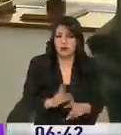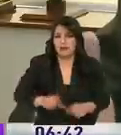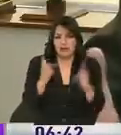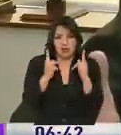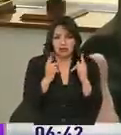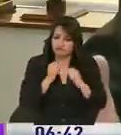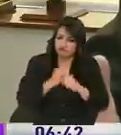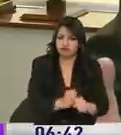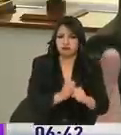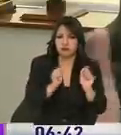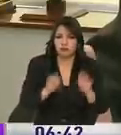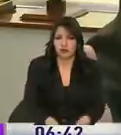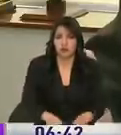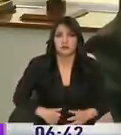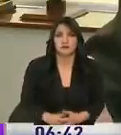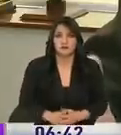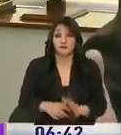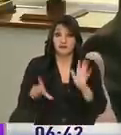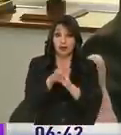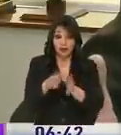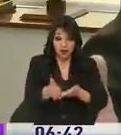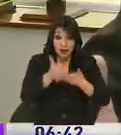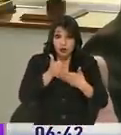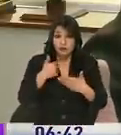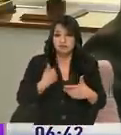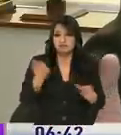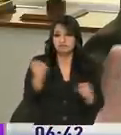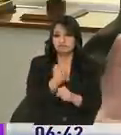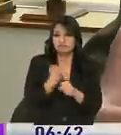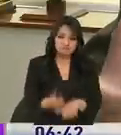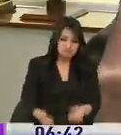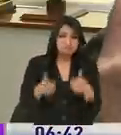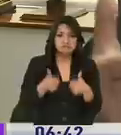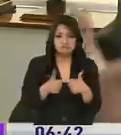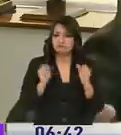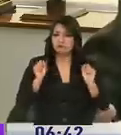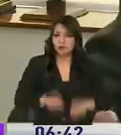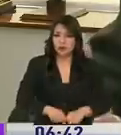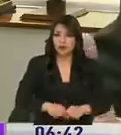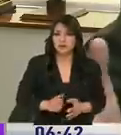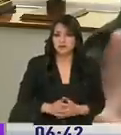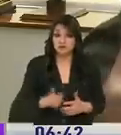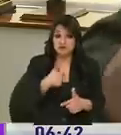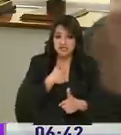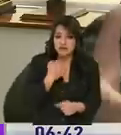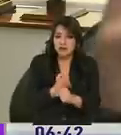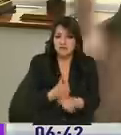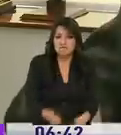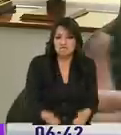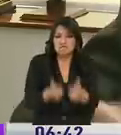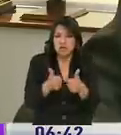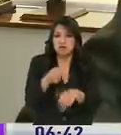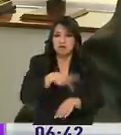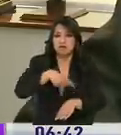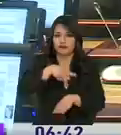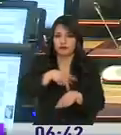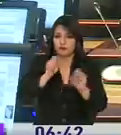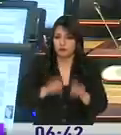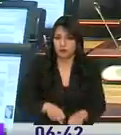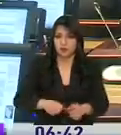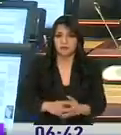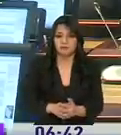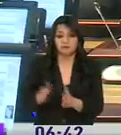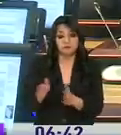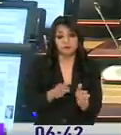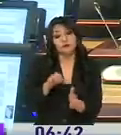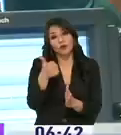nos faculta y nos ayuda, nuestro trabajo va a ser realizado con mayor profesionalismo. Otro de los